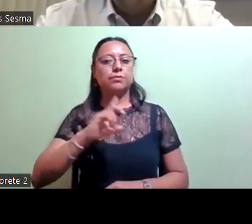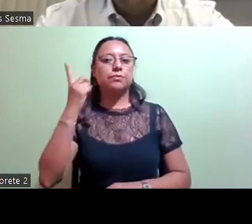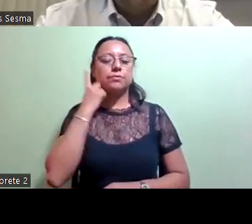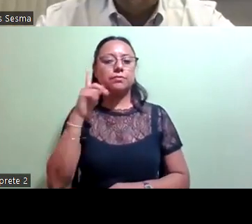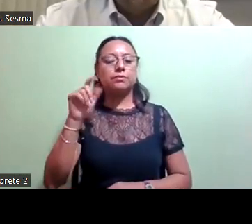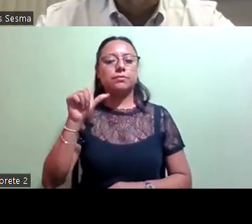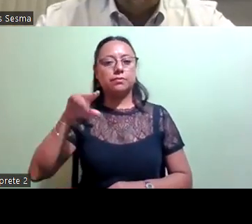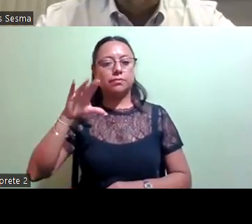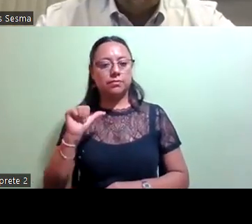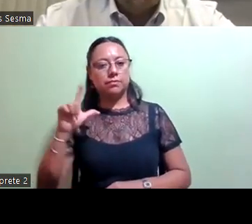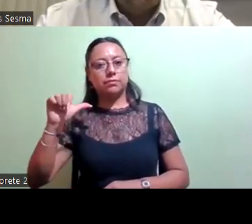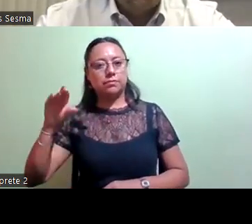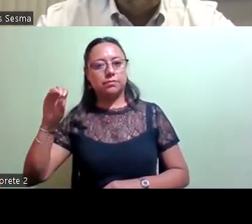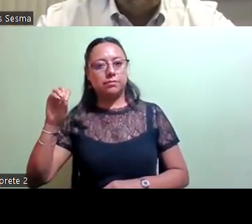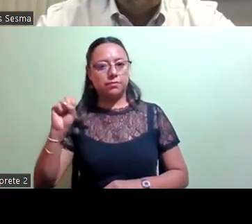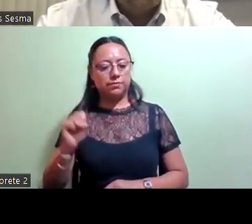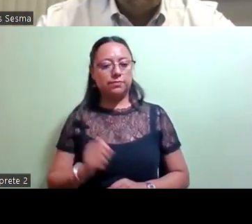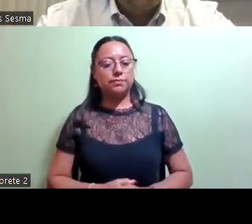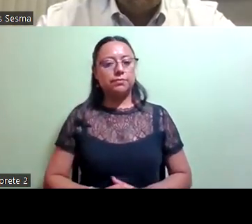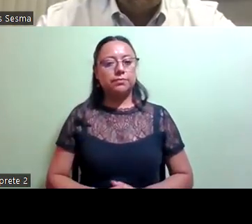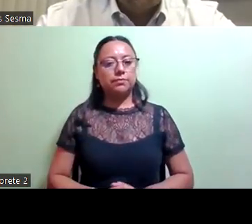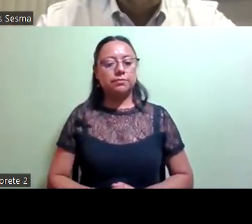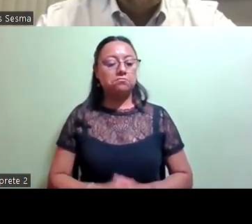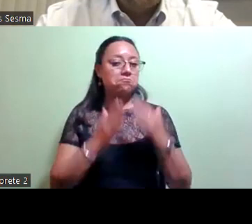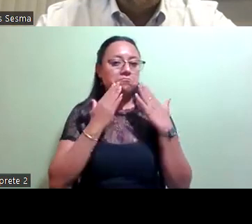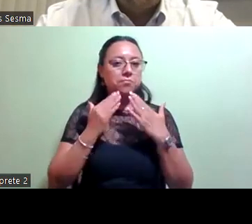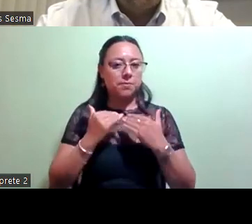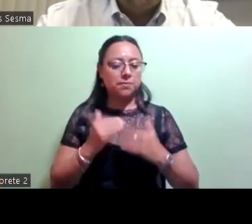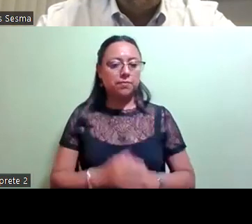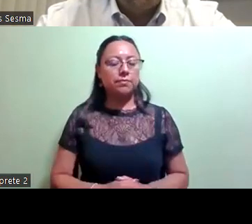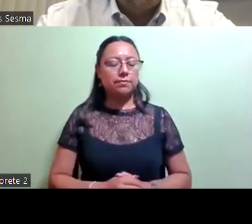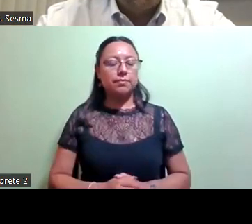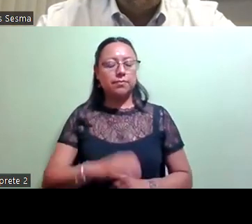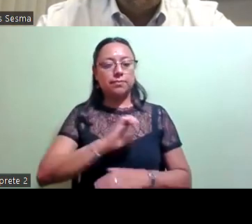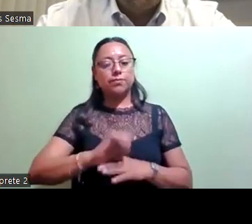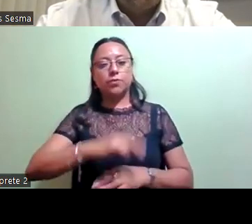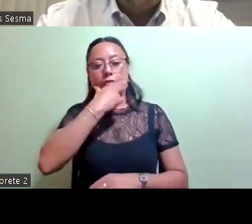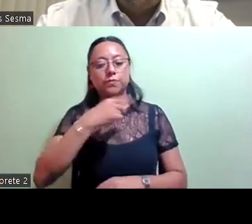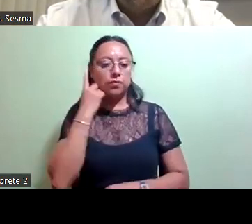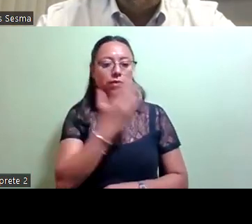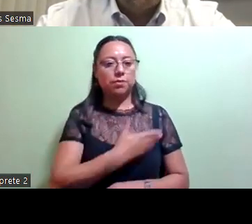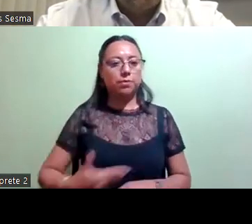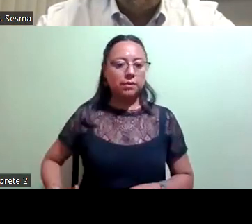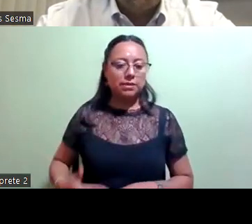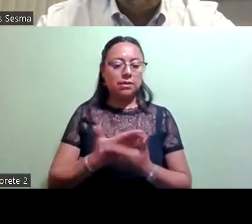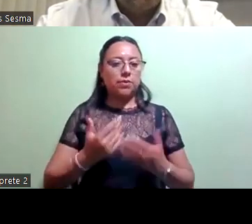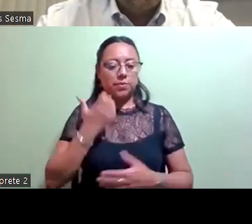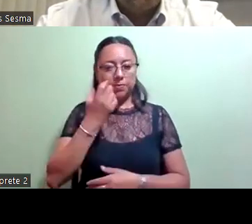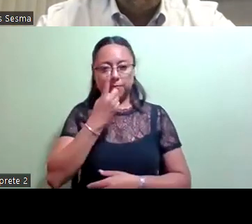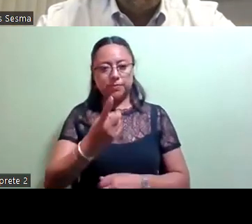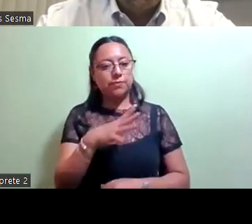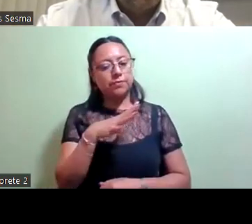Nanet Larios Pérez. No se encuentra. Diputado presidente, para decirle que